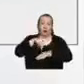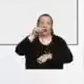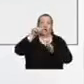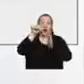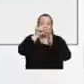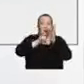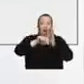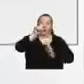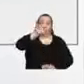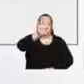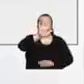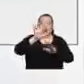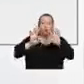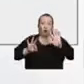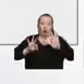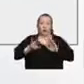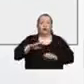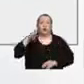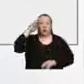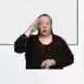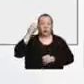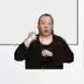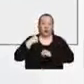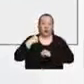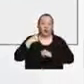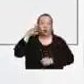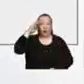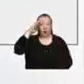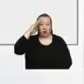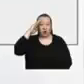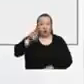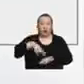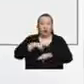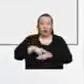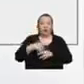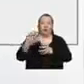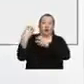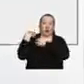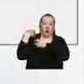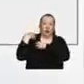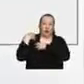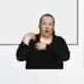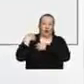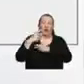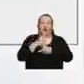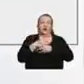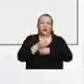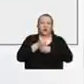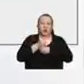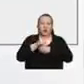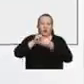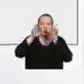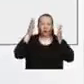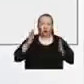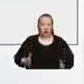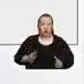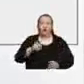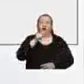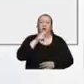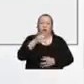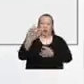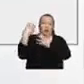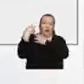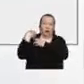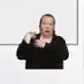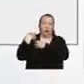la fuerza armada la policía nace en las instituciones de protección de los derechos libertades y garantías los ciudadanos las fuerzas armadas tienen como misión fundamental la defensa